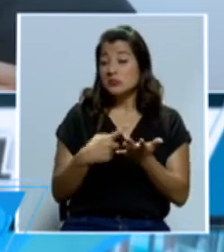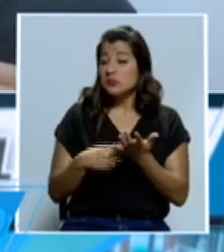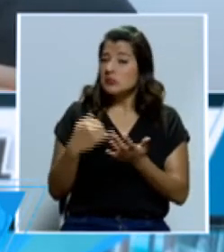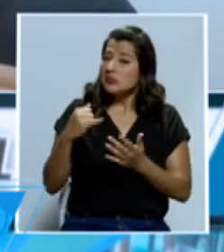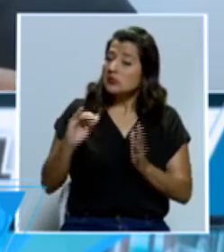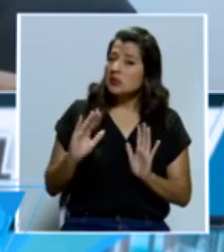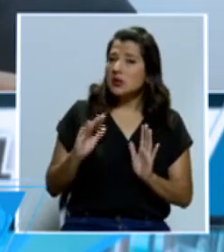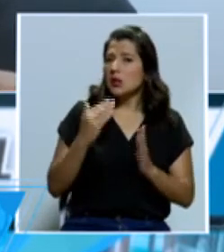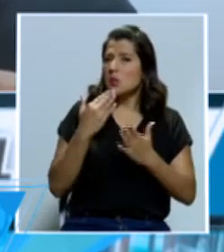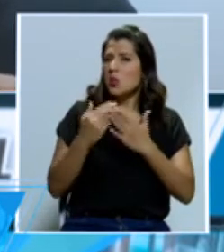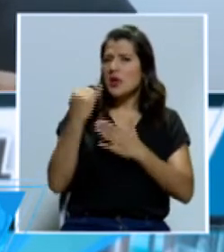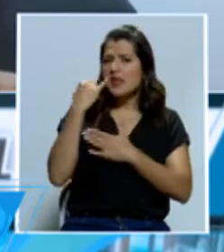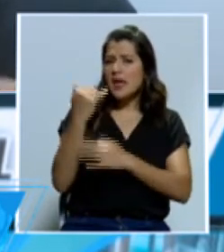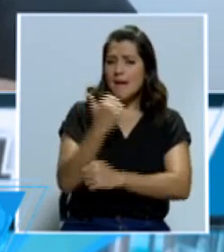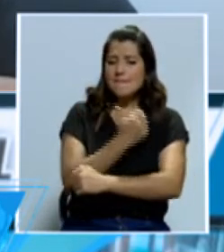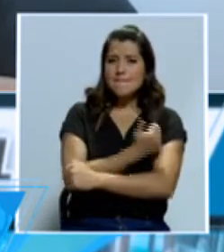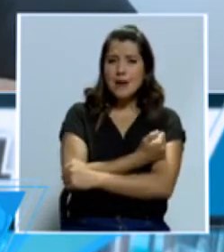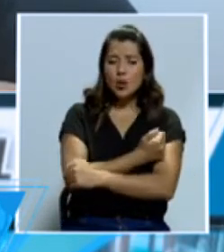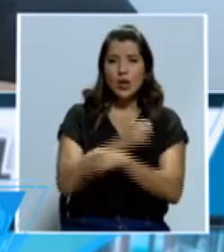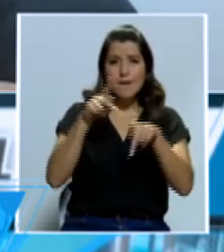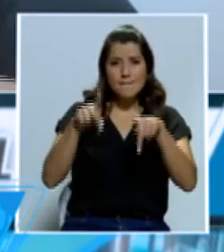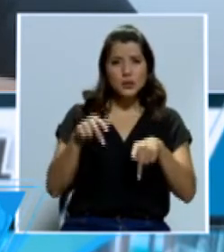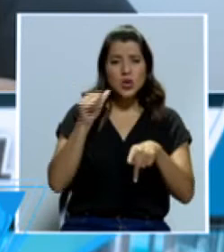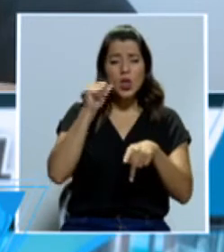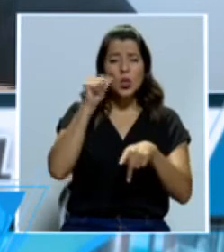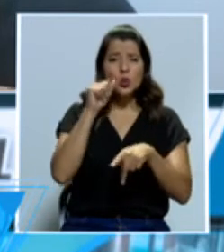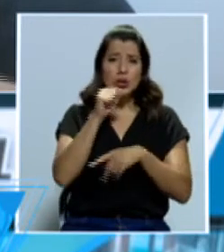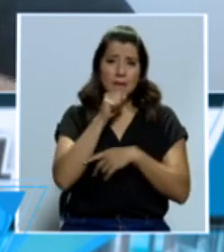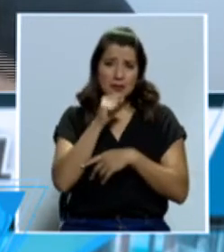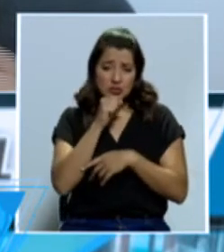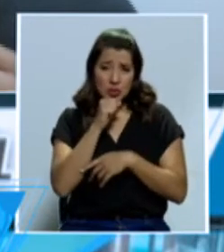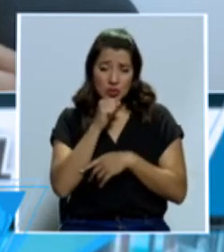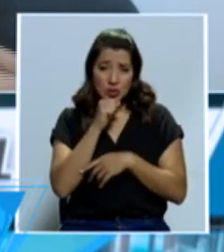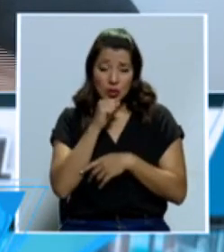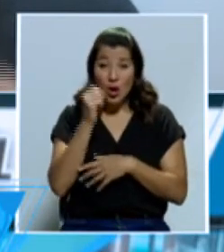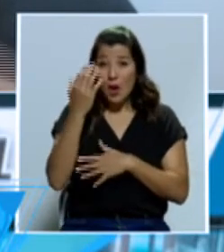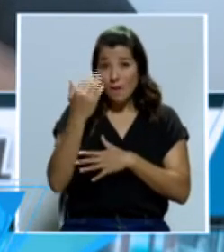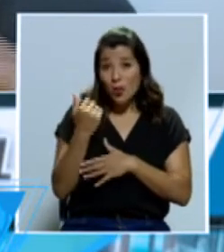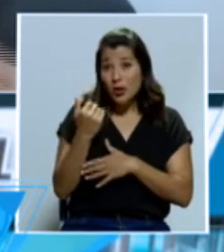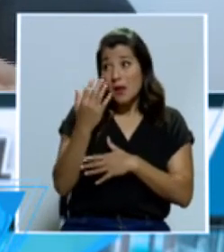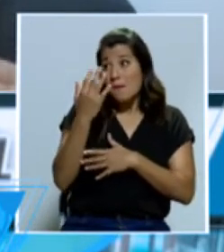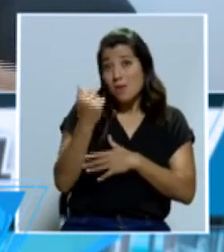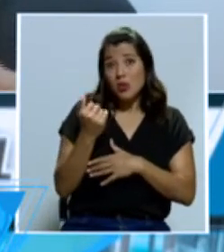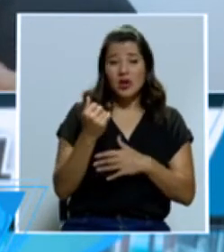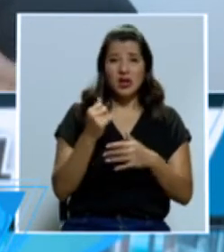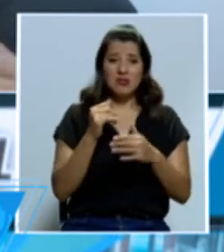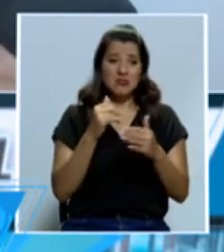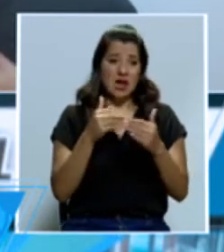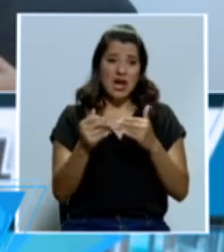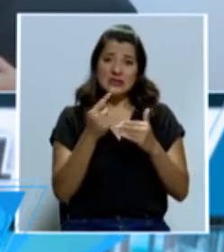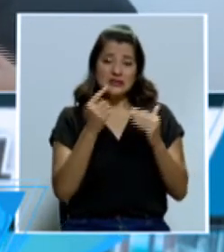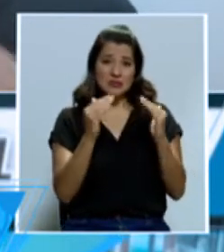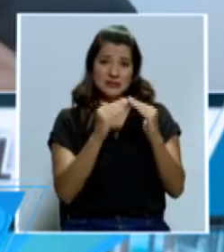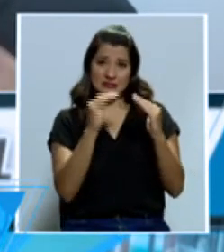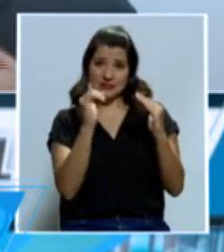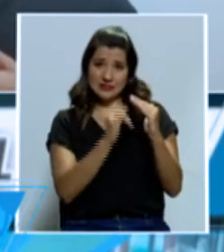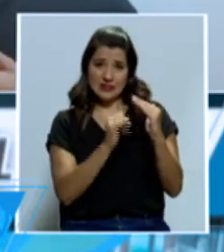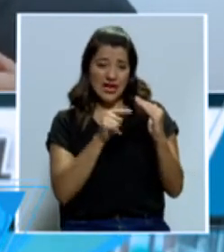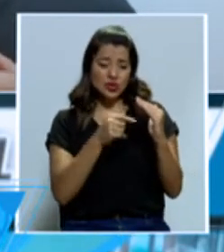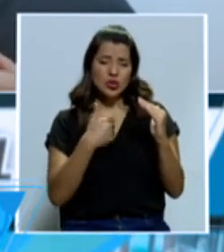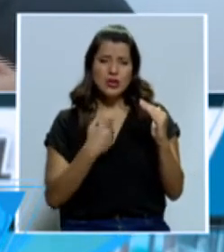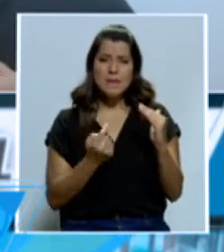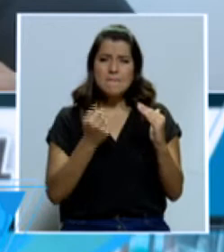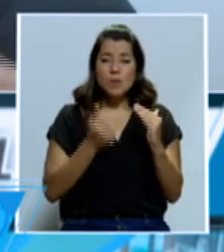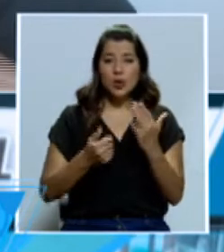instancia a personas adultas mayores que están de alguna manera en sus hogares, que prácticamente tienen poca